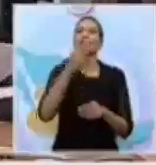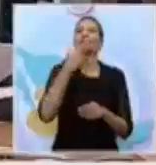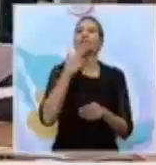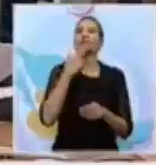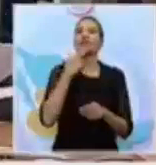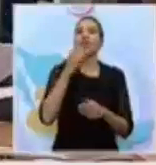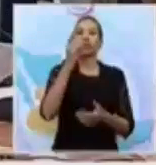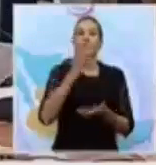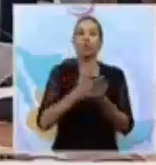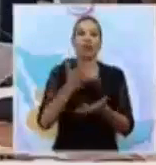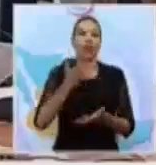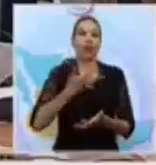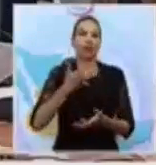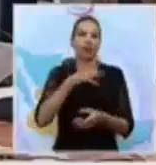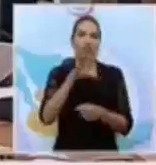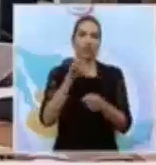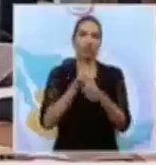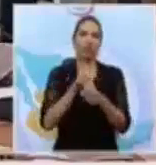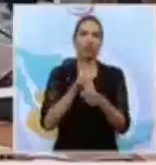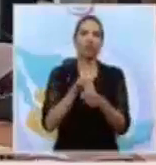en que solo cubre